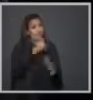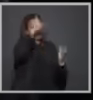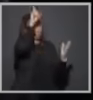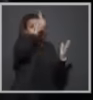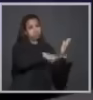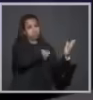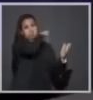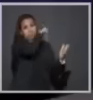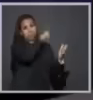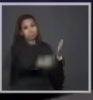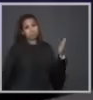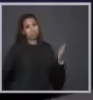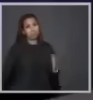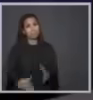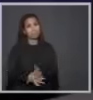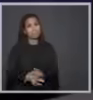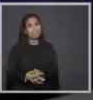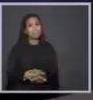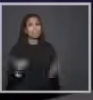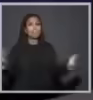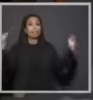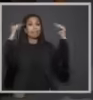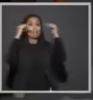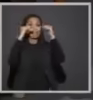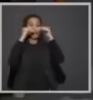Cancelarla. Equidad de género.